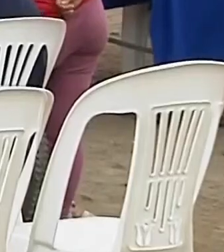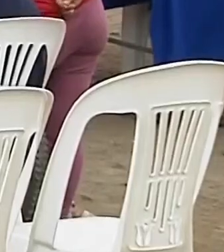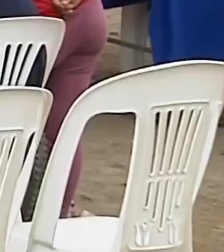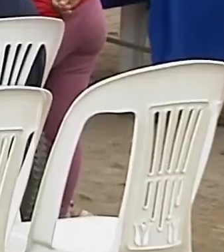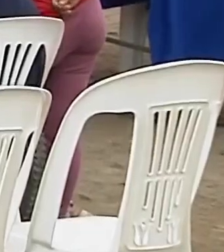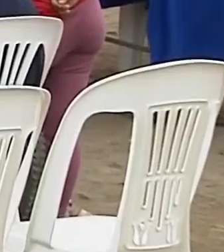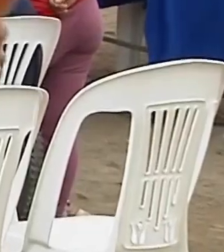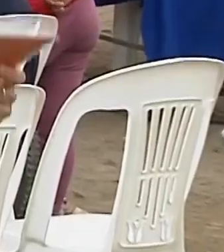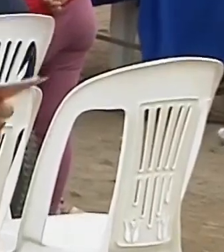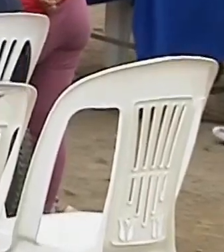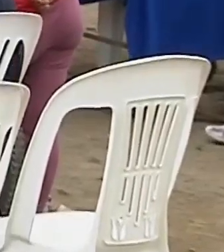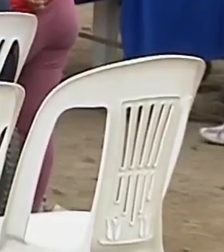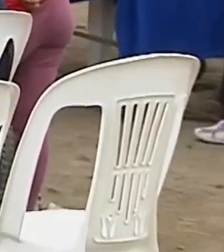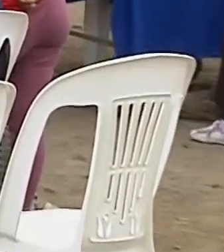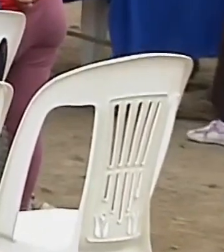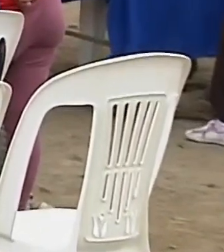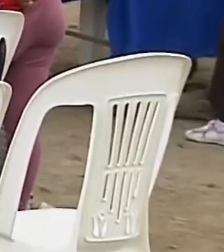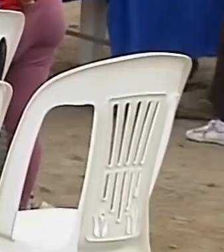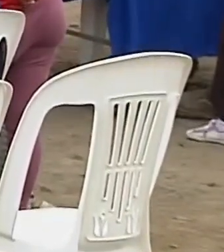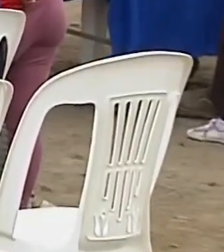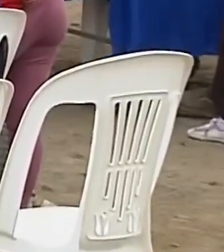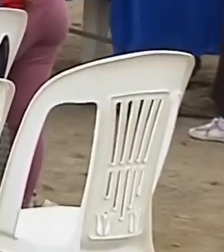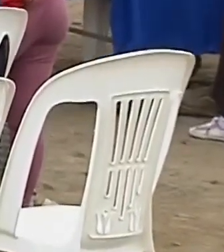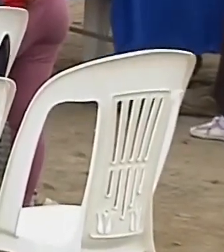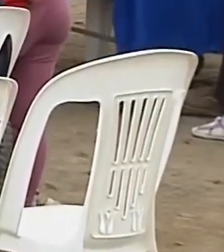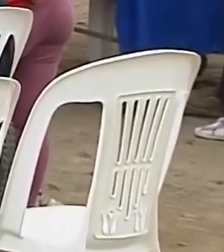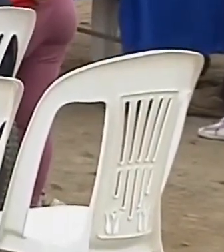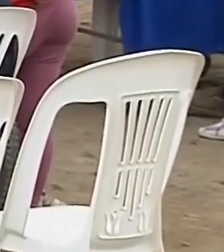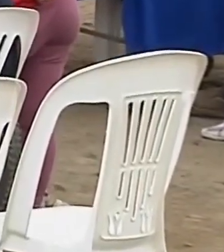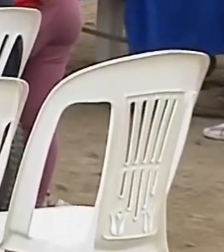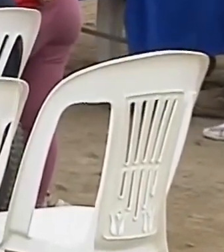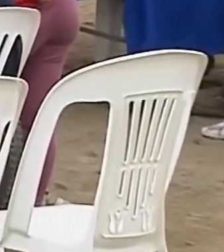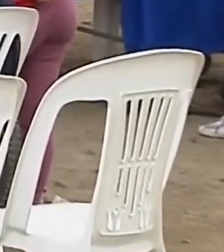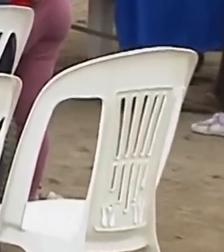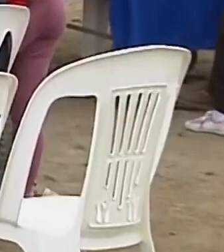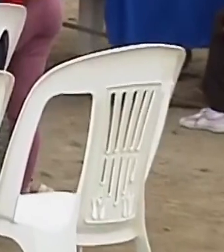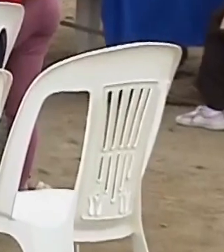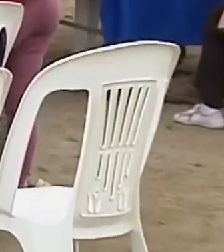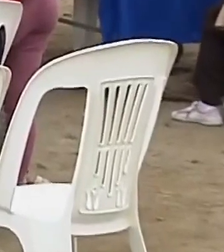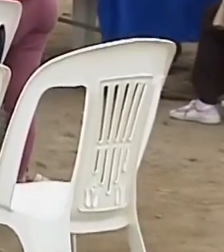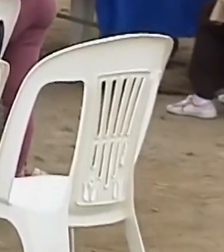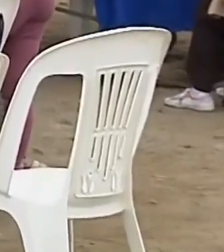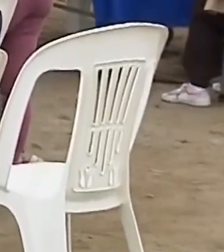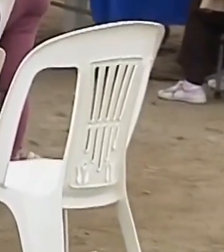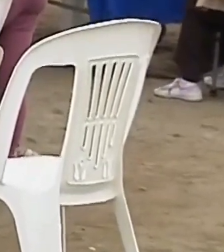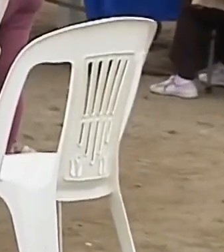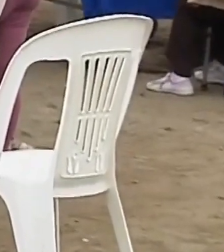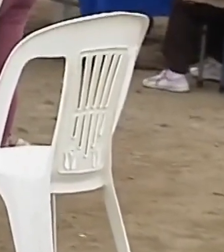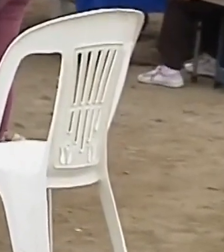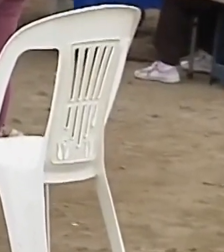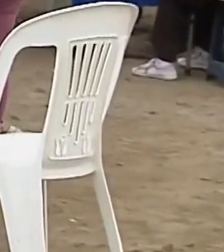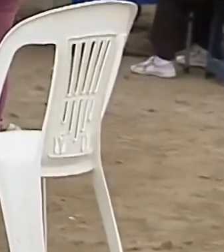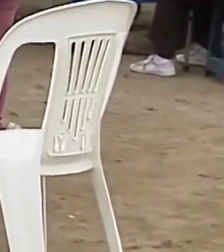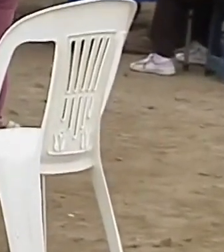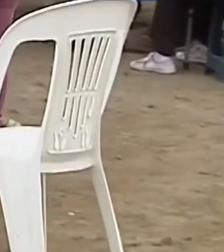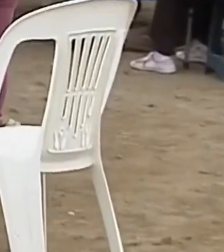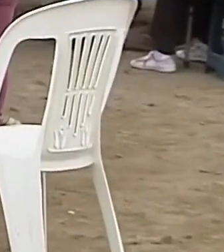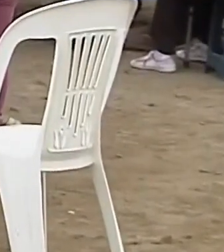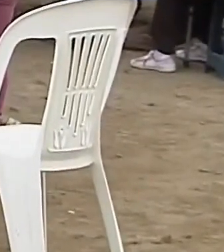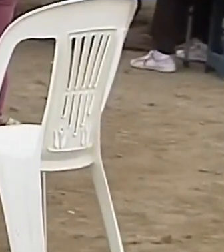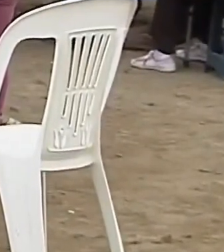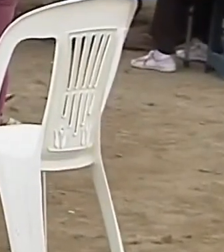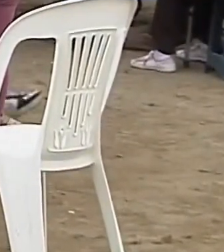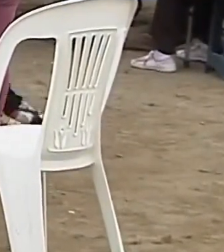Entonces, es una campaña integral que acercamos a todas las personas que deseen venir, deseen atenderse durante este periodo de tiempo y nosotros